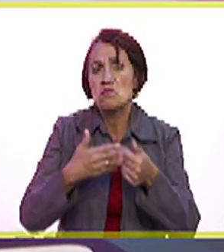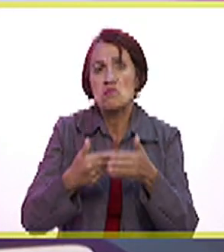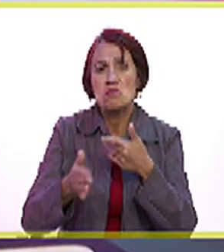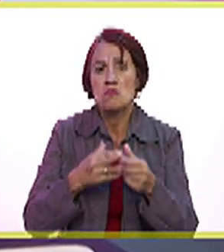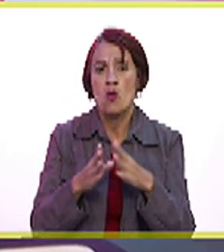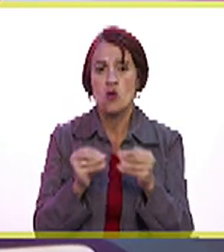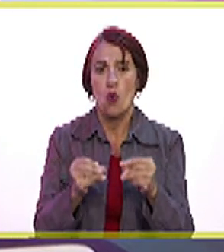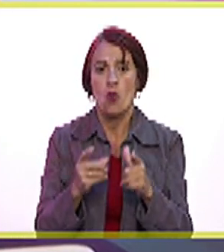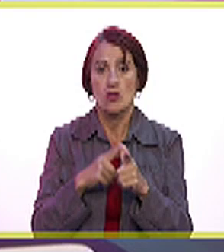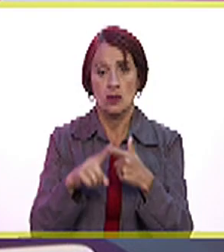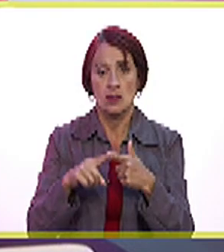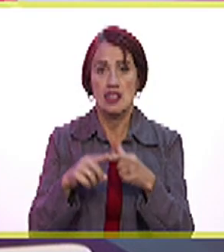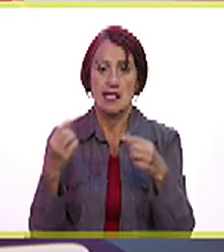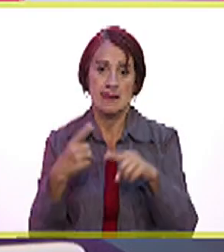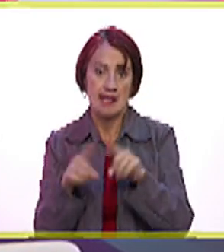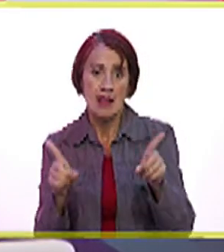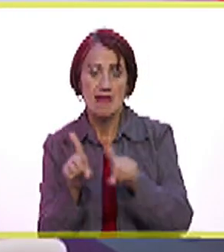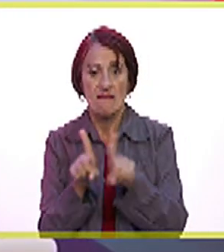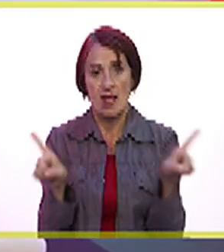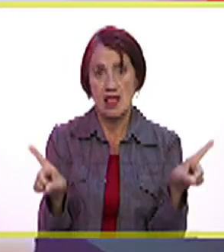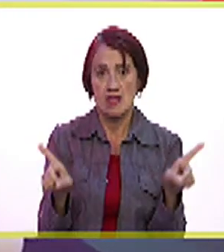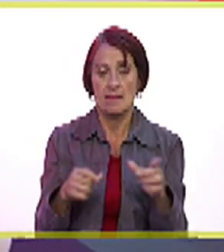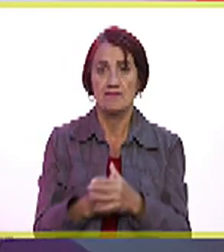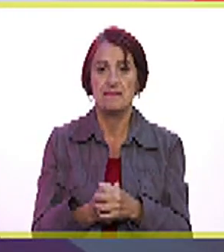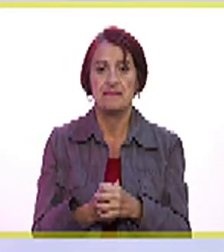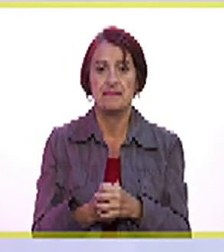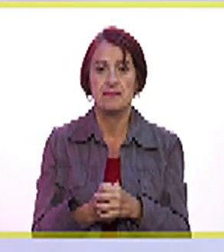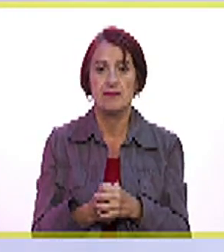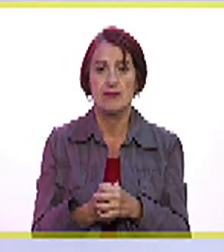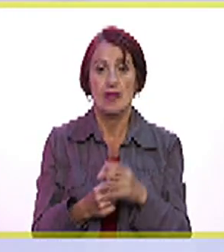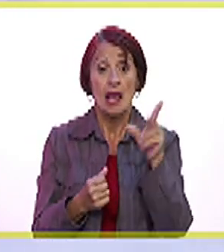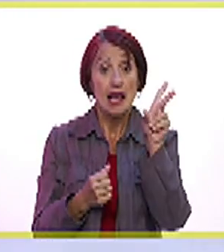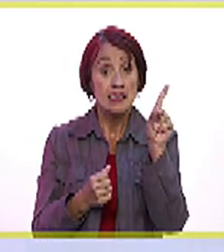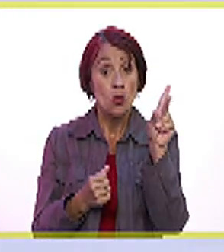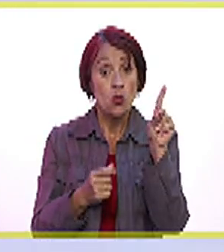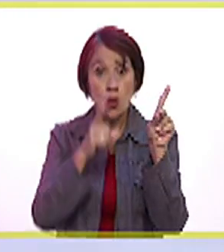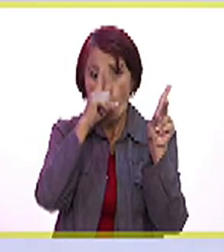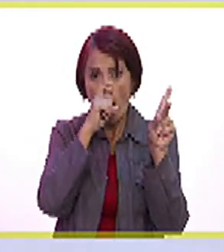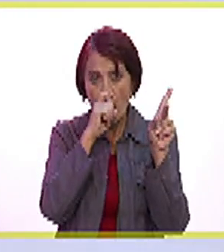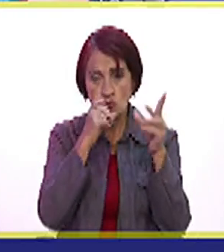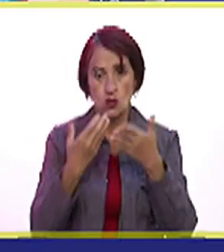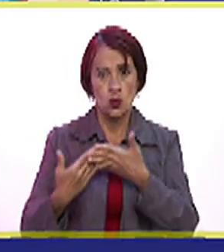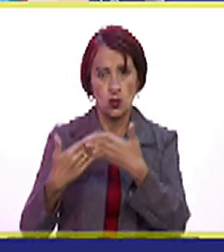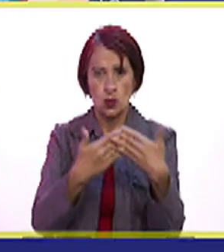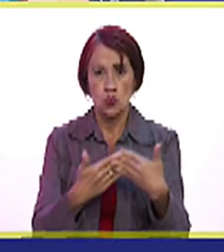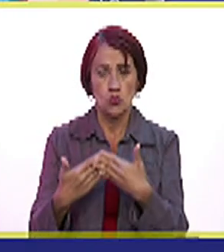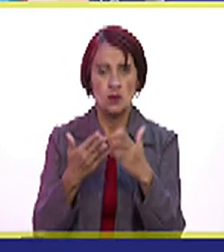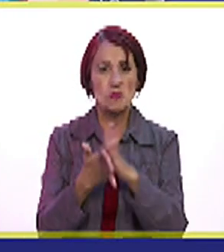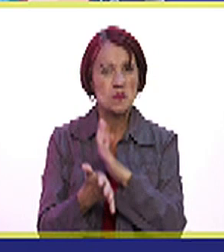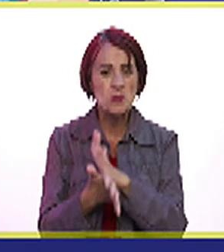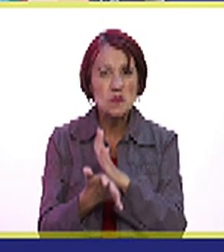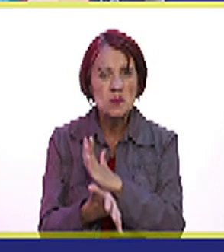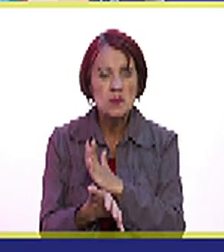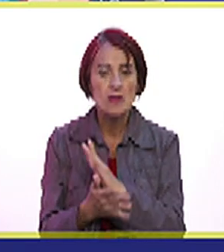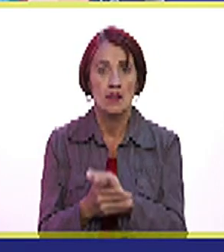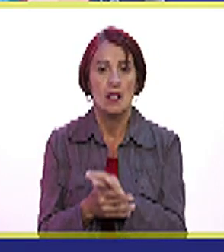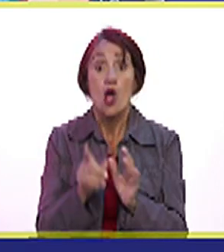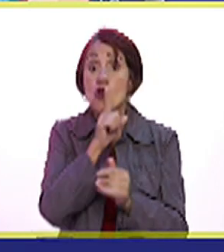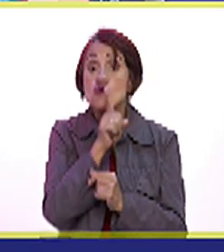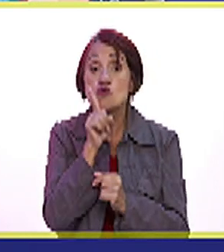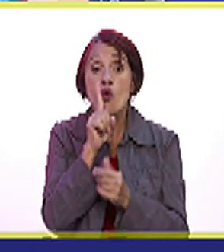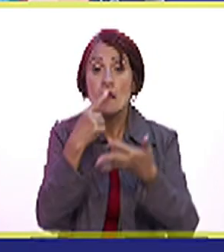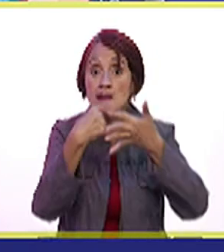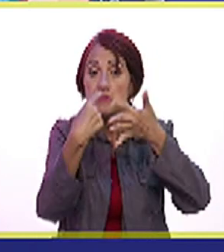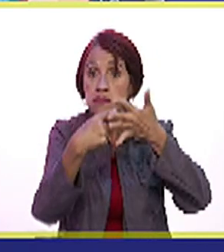y tiene espontaneidad. Ahora bien, segundo año que va a realizar en su casa. Va a nombrar los